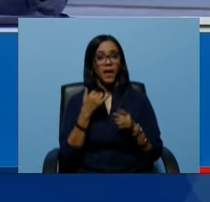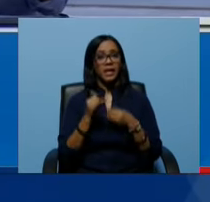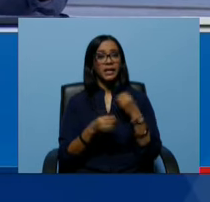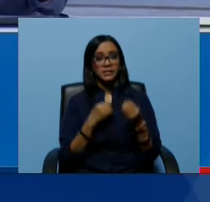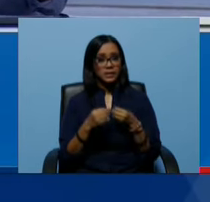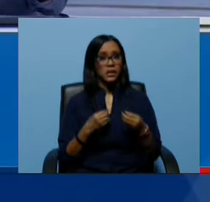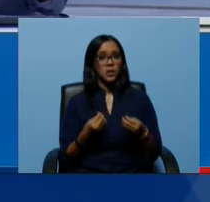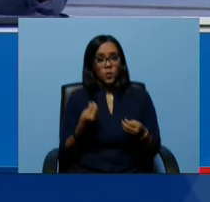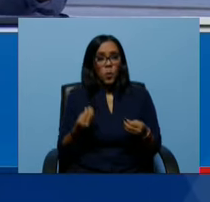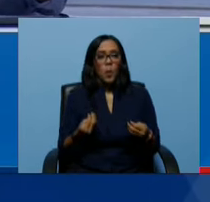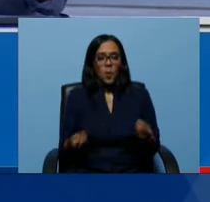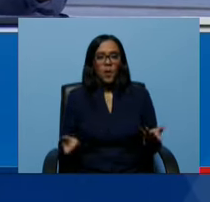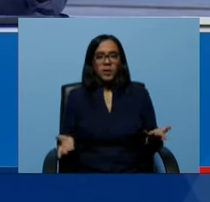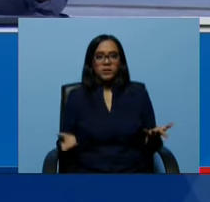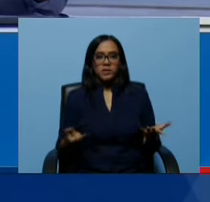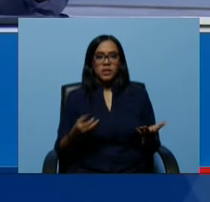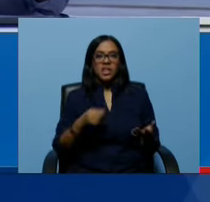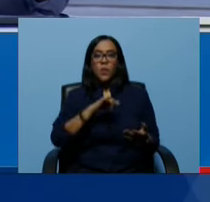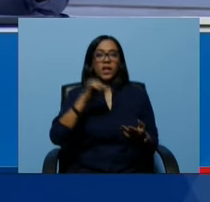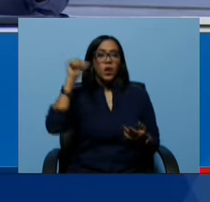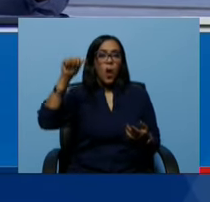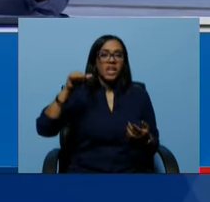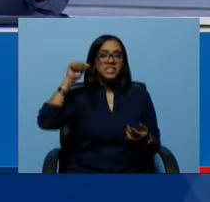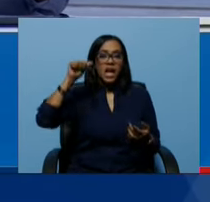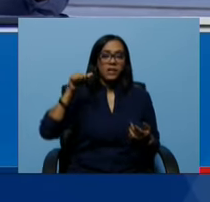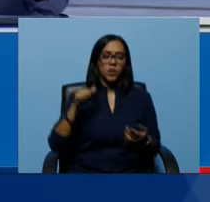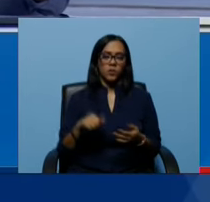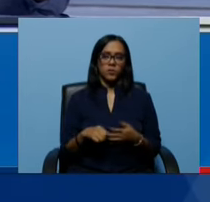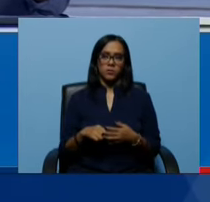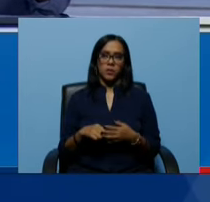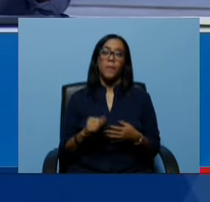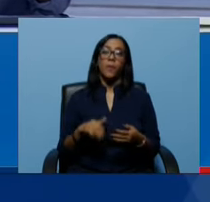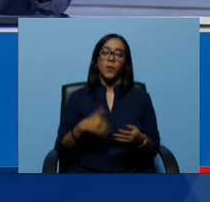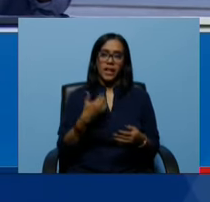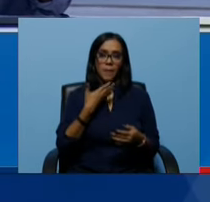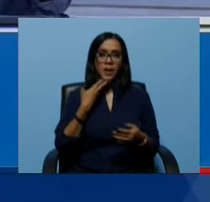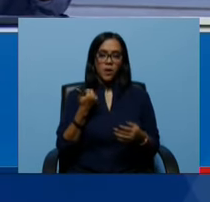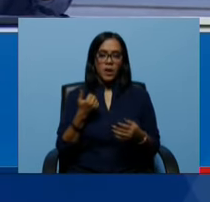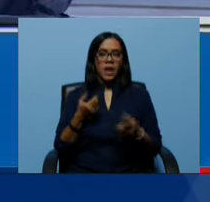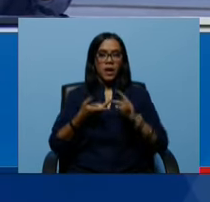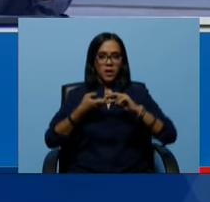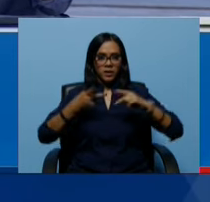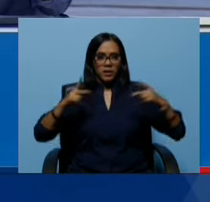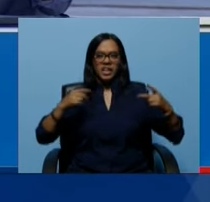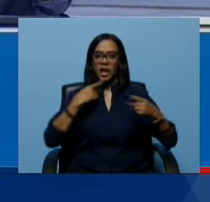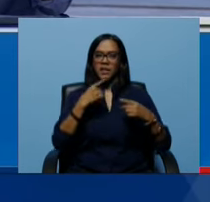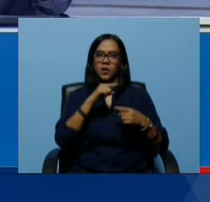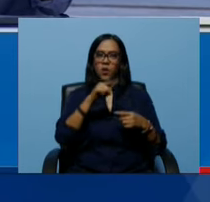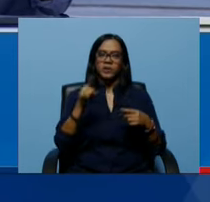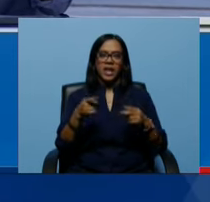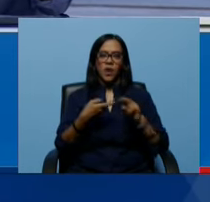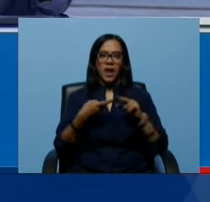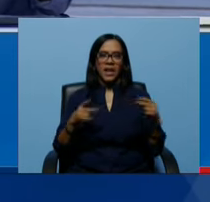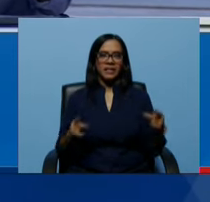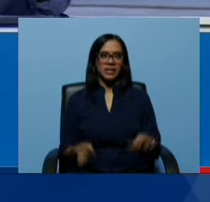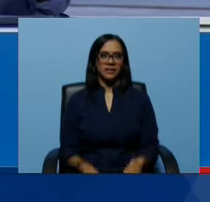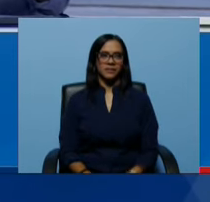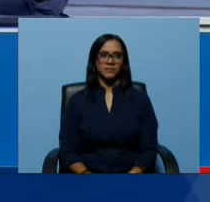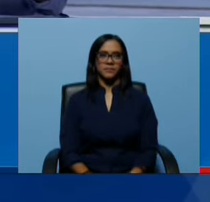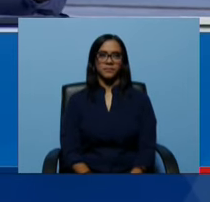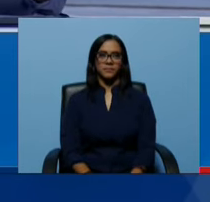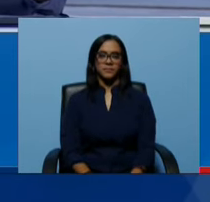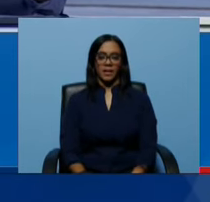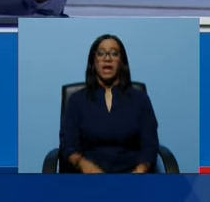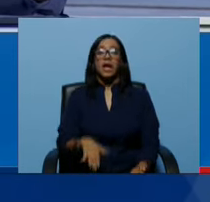técnica asiática. Poder mejorarlo genéticamente. ¿Qué dicen ustedes los genetistas? ¿Se